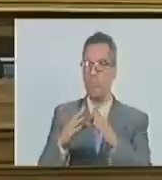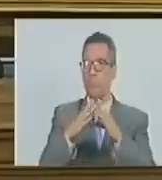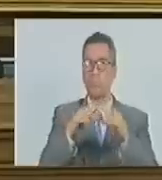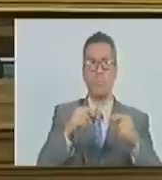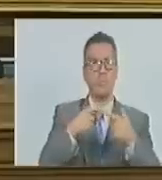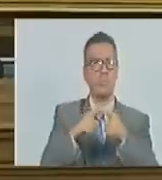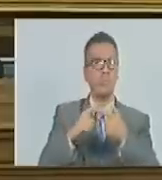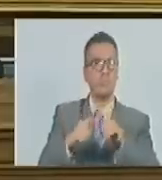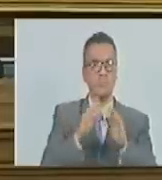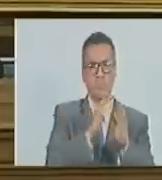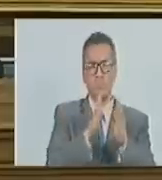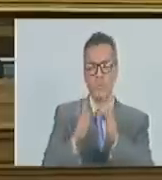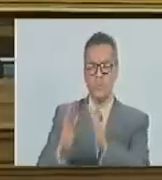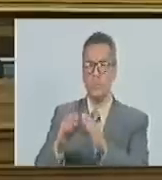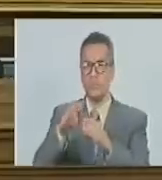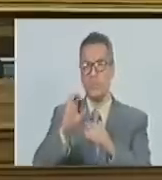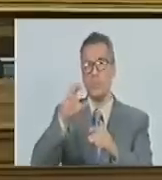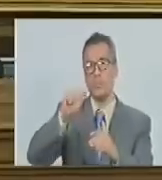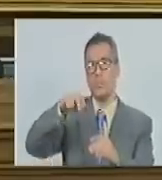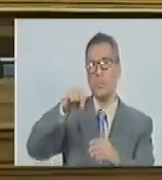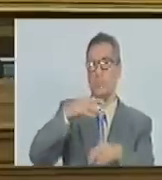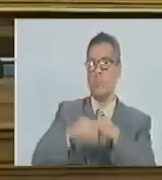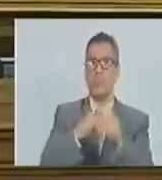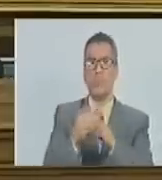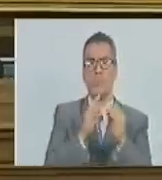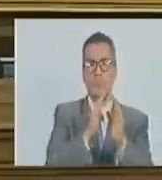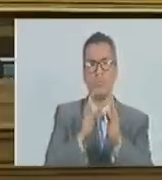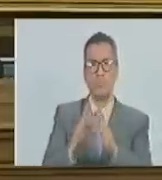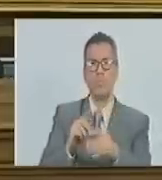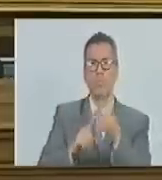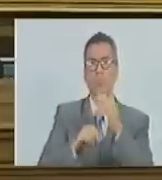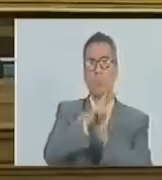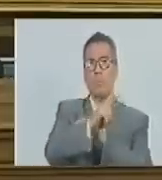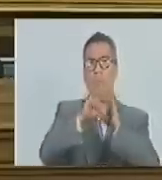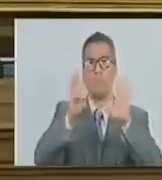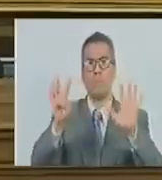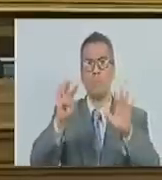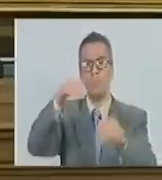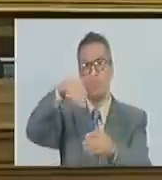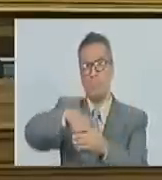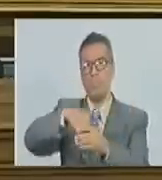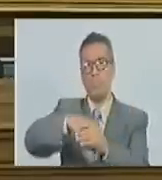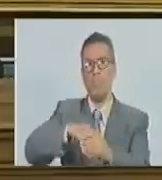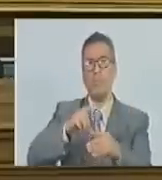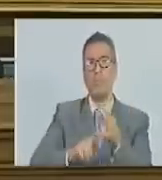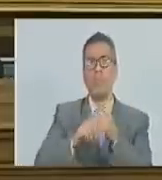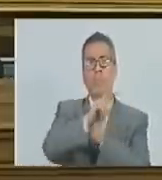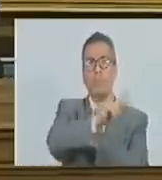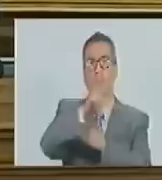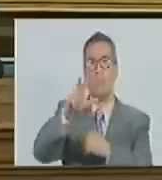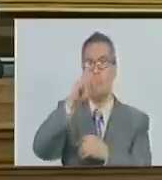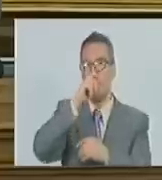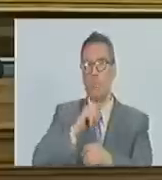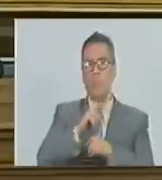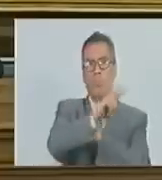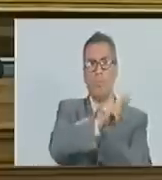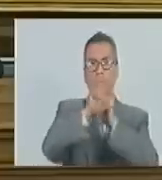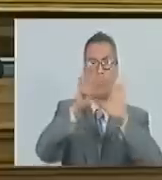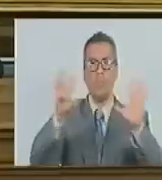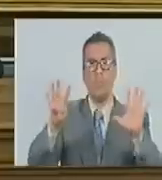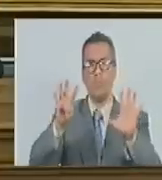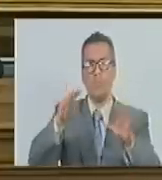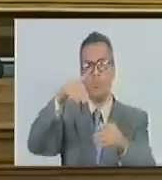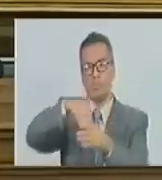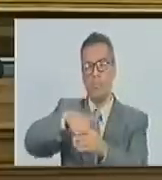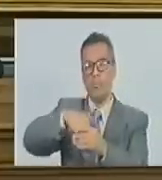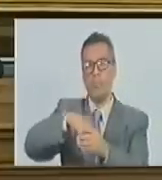los consejos nacionales electorales que en Venezuela han organizado, 29 elecciones en 23 años. 29